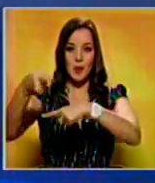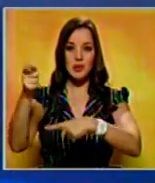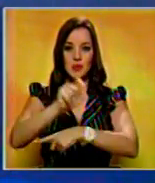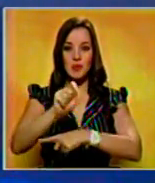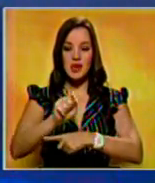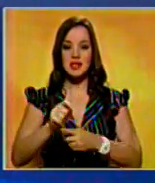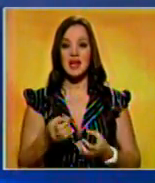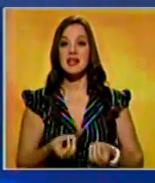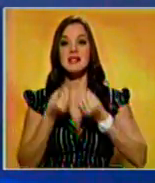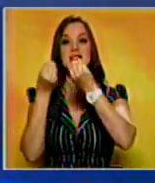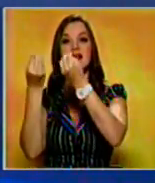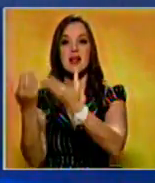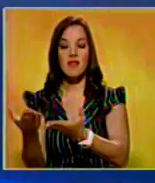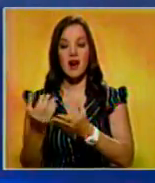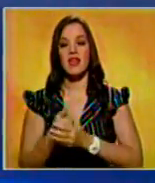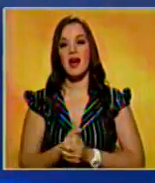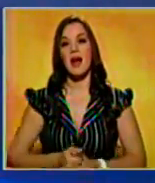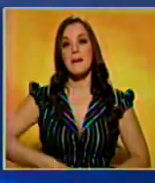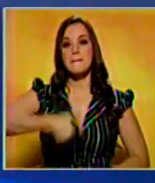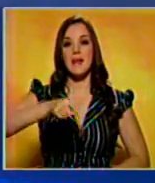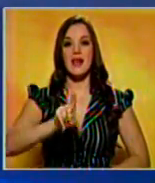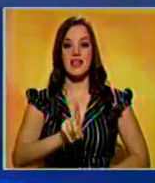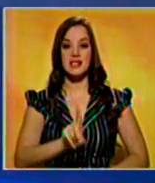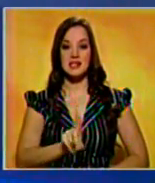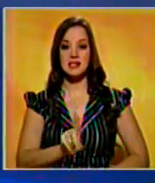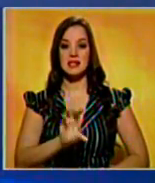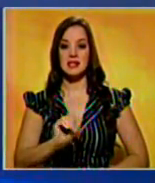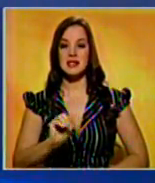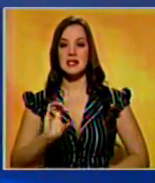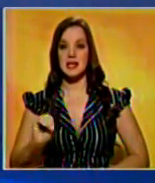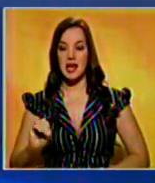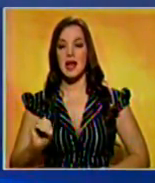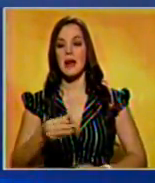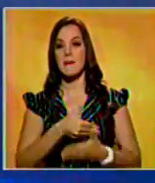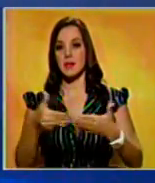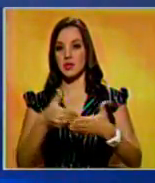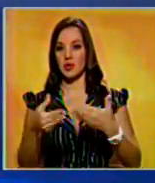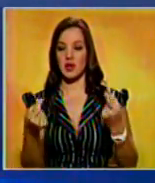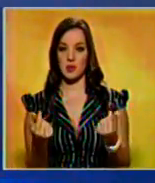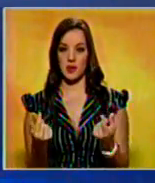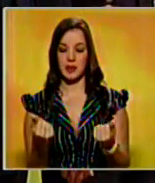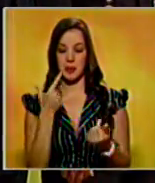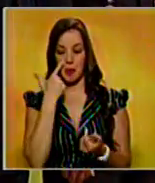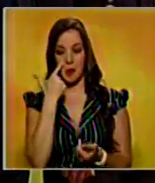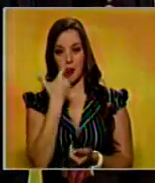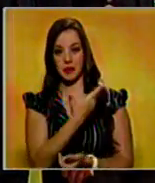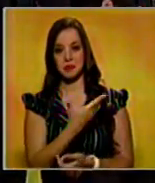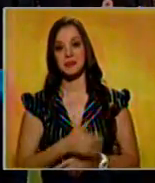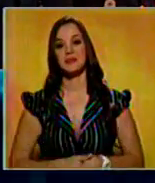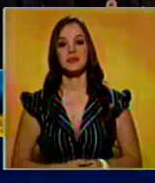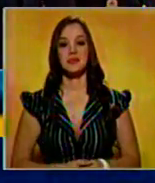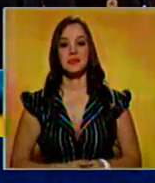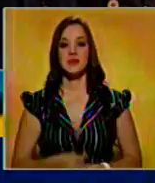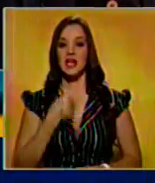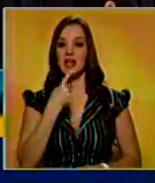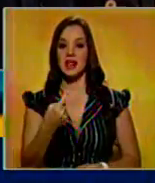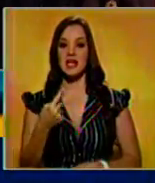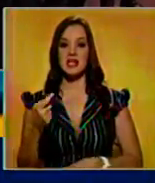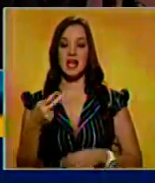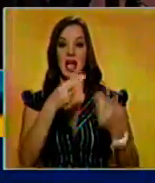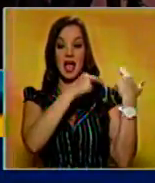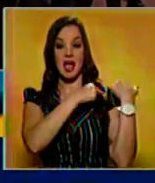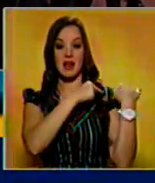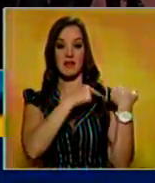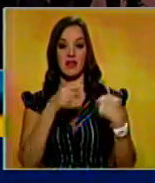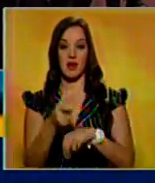meses una dotación que supera los 100 millones de bolívares. Rafael Aníbal Camacho nos tiene los detalles. Indicó el jefe de gobierno del Distrito Capital